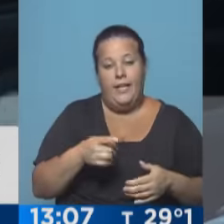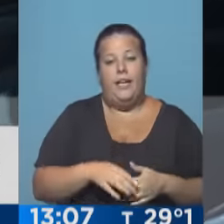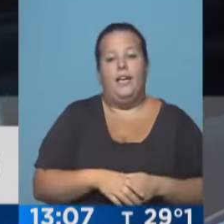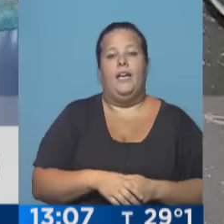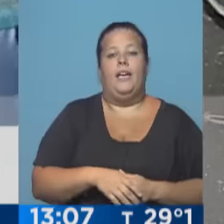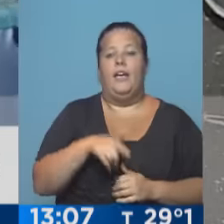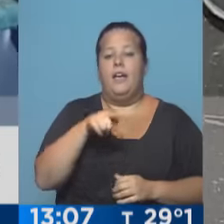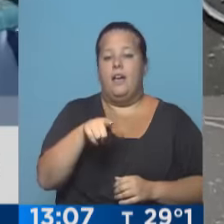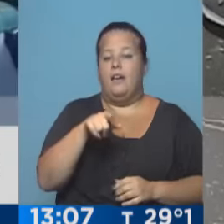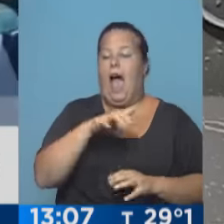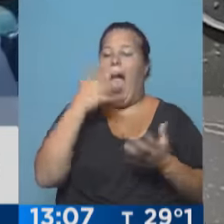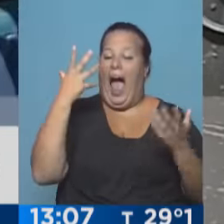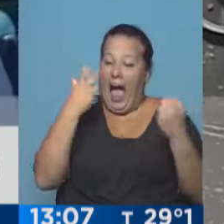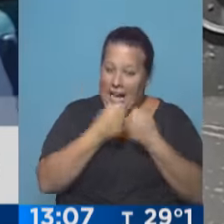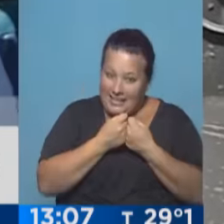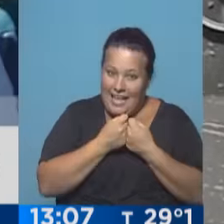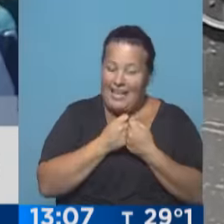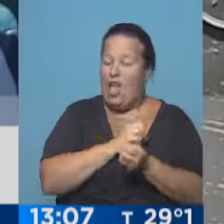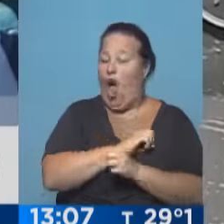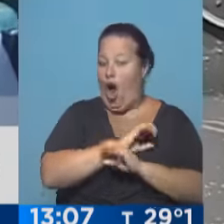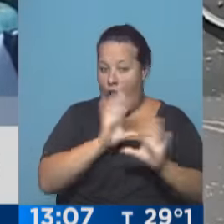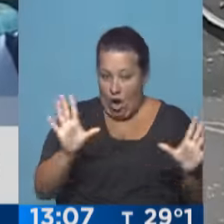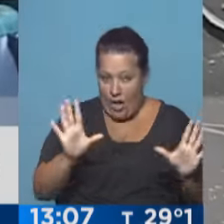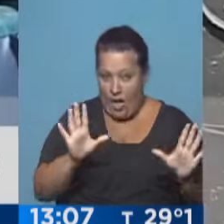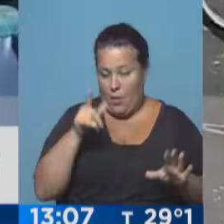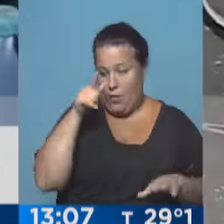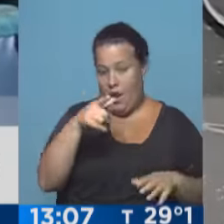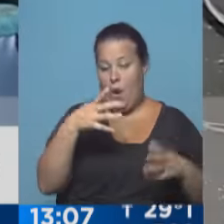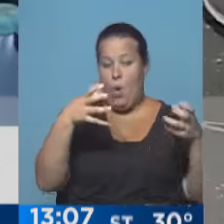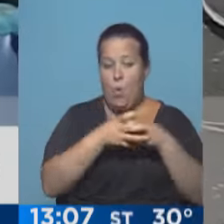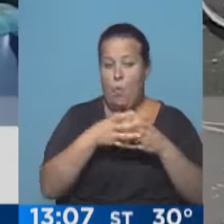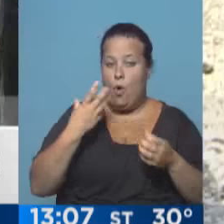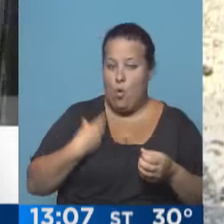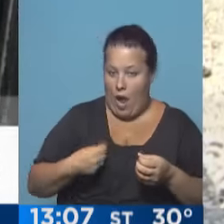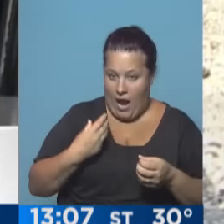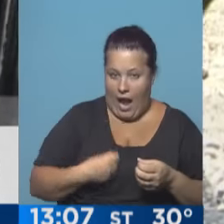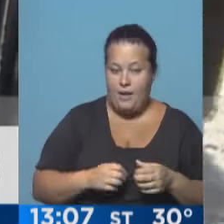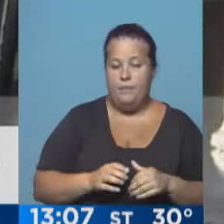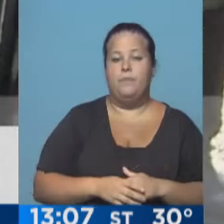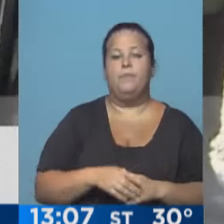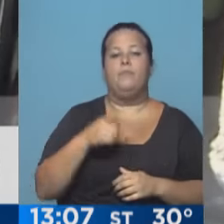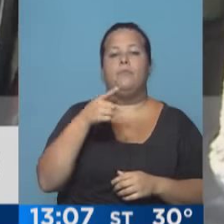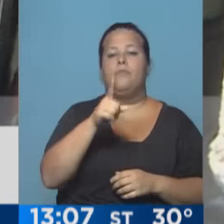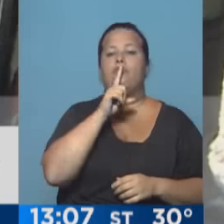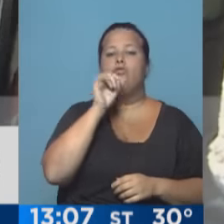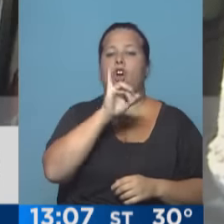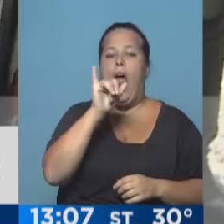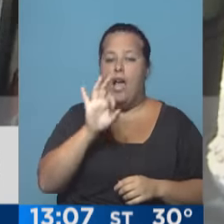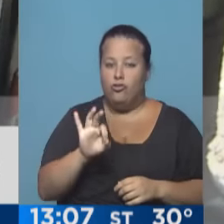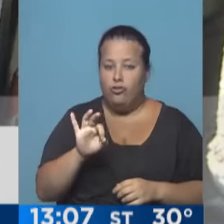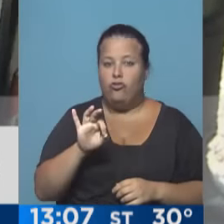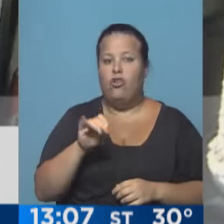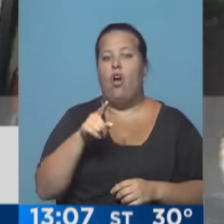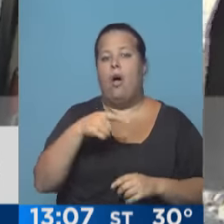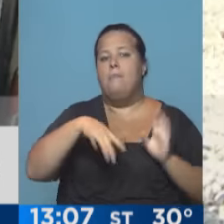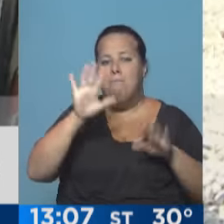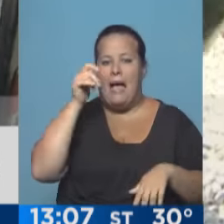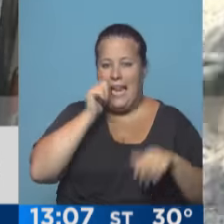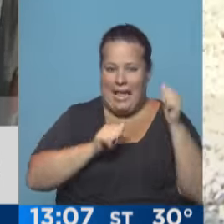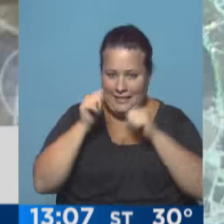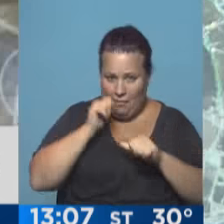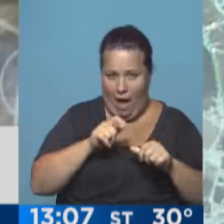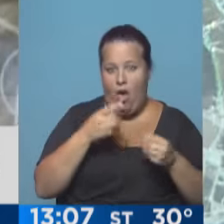fue un accidente tremendo, sí, el que sufrió el plantel de Huracán, con Toranzo como el más afectado,